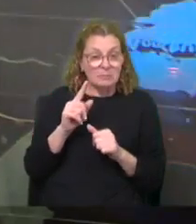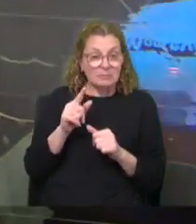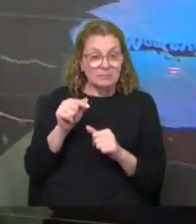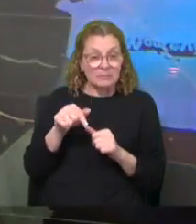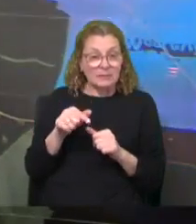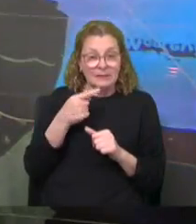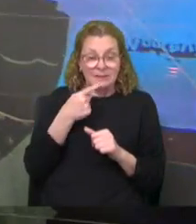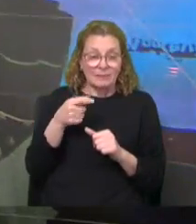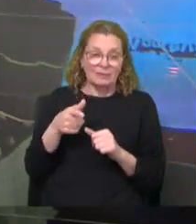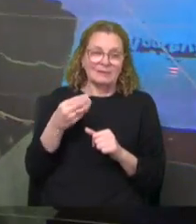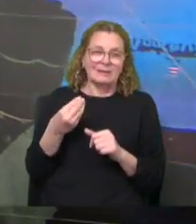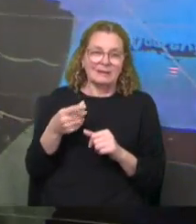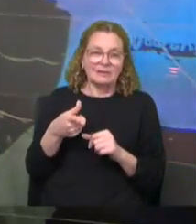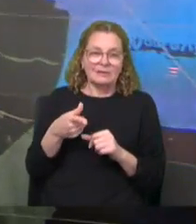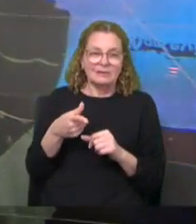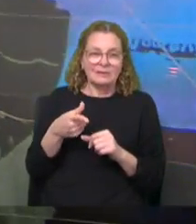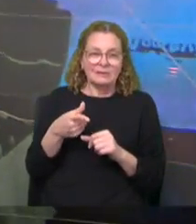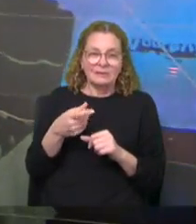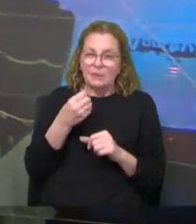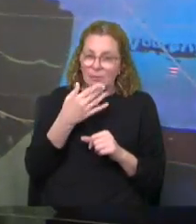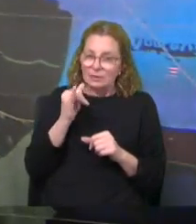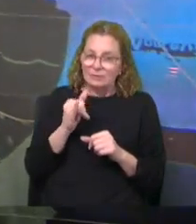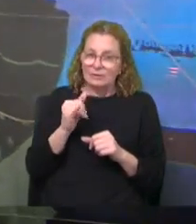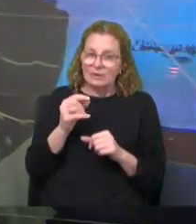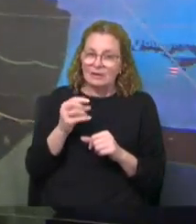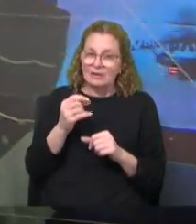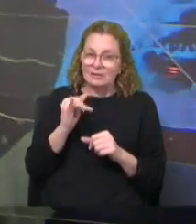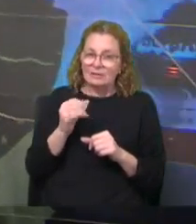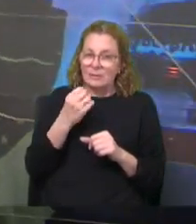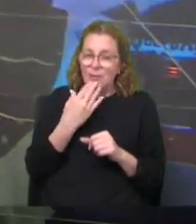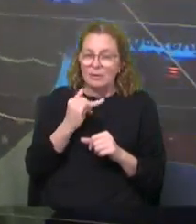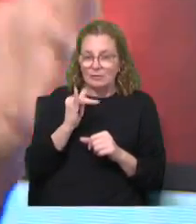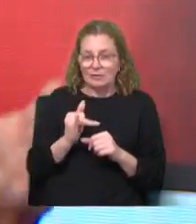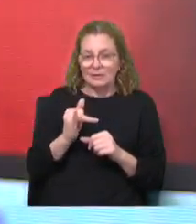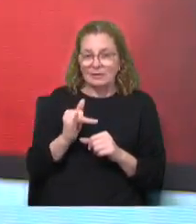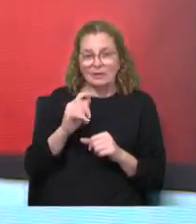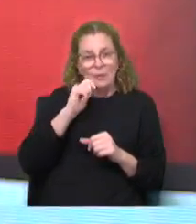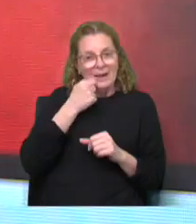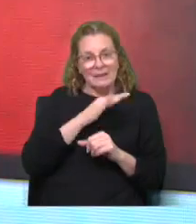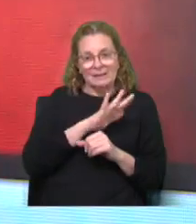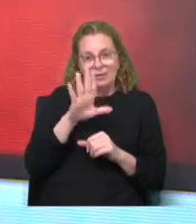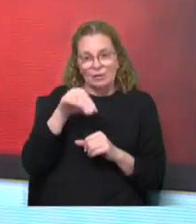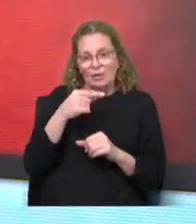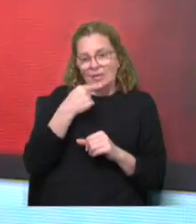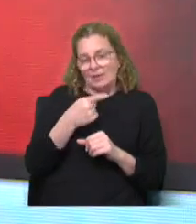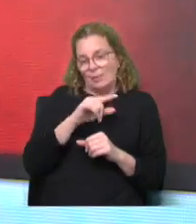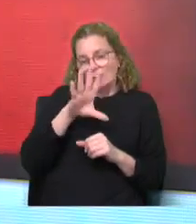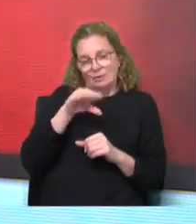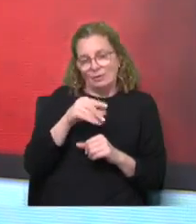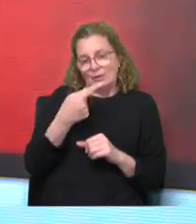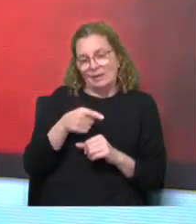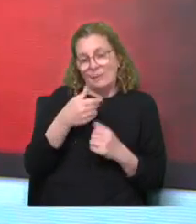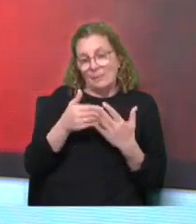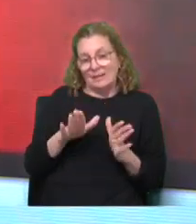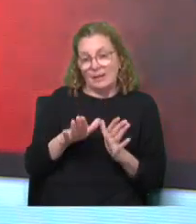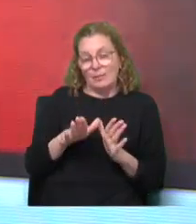fue cuando dijimos, che, está bueno, ¿no? Sí, está bueno, está buenísimo. Nos encanta. Todos dijimos eso. Y a partir de ahí